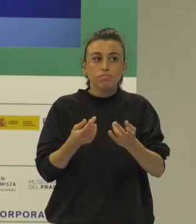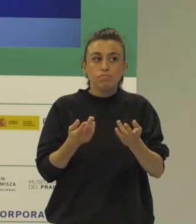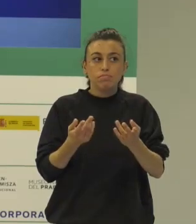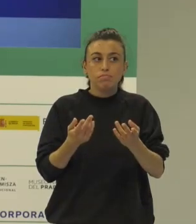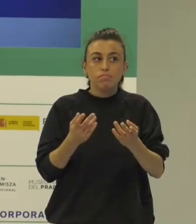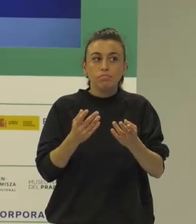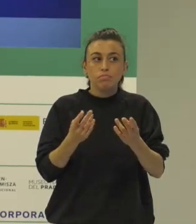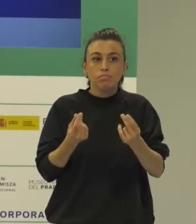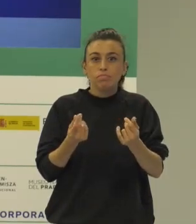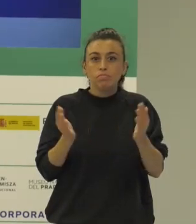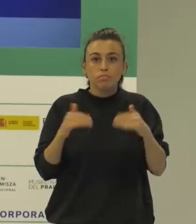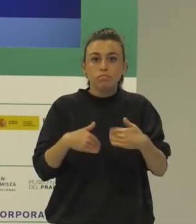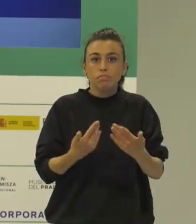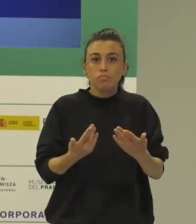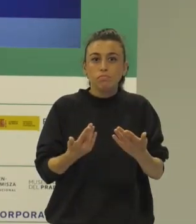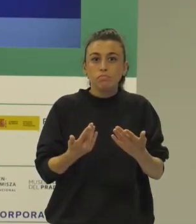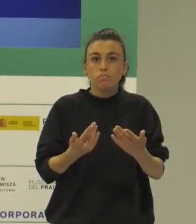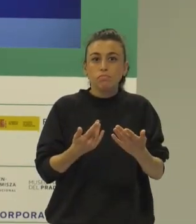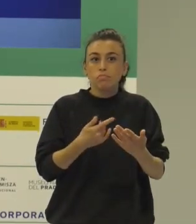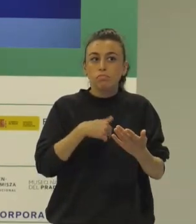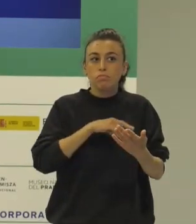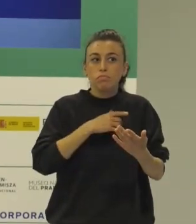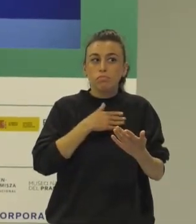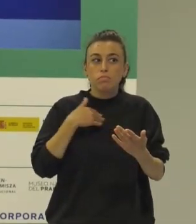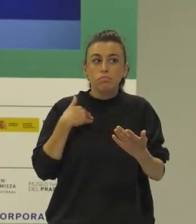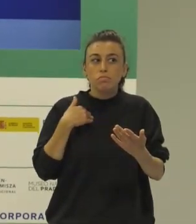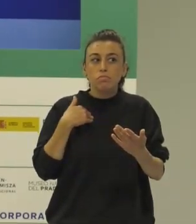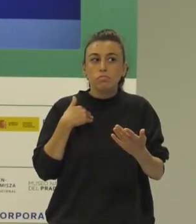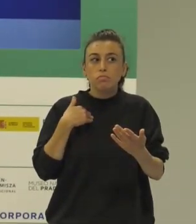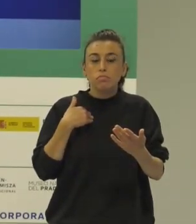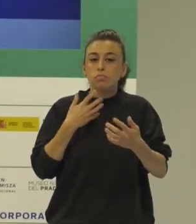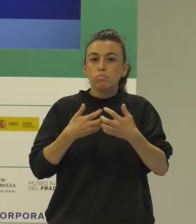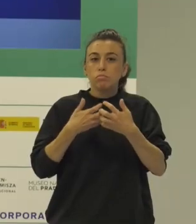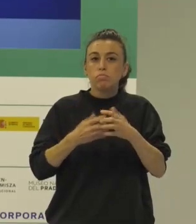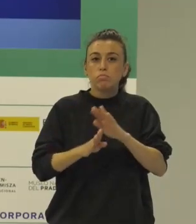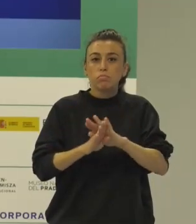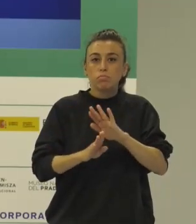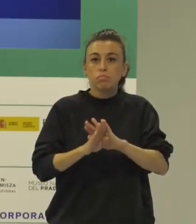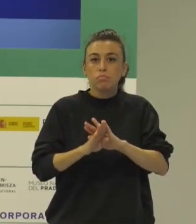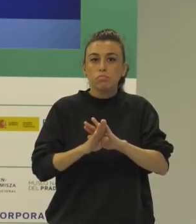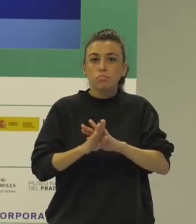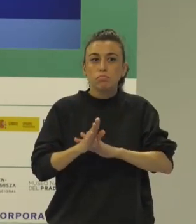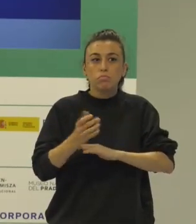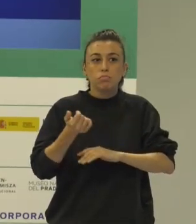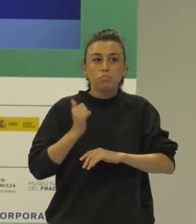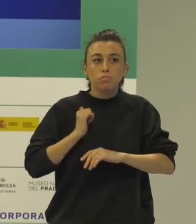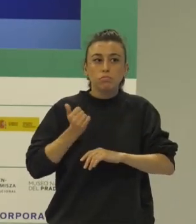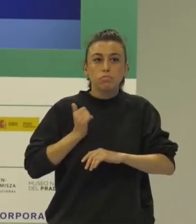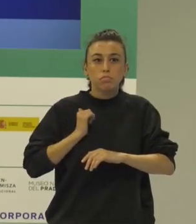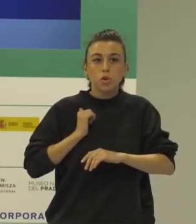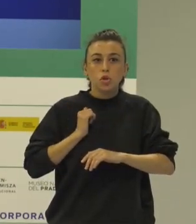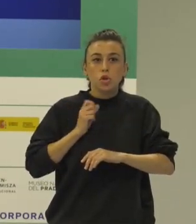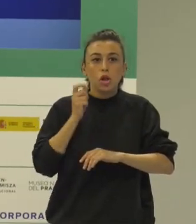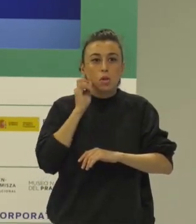lo convencimos que íbamos a asistirle en cuestiones de la iglesia y aprovechamos su computadora en las madrugadas para construir